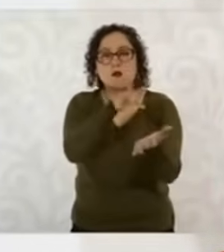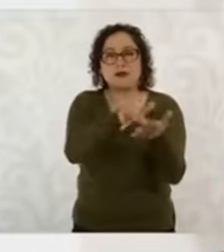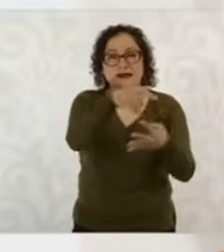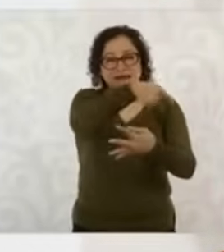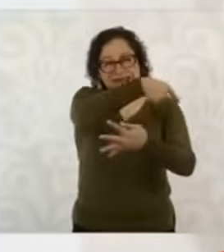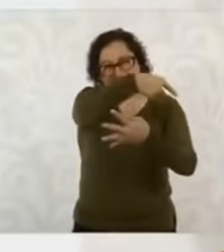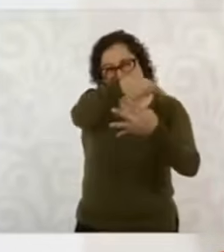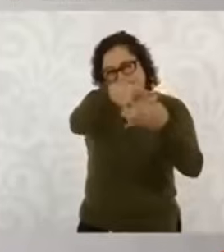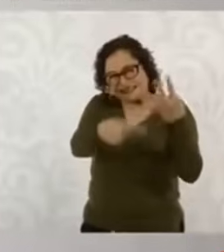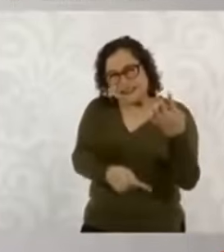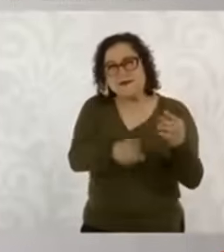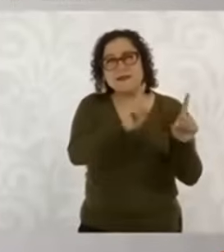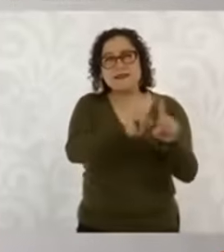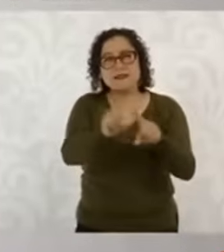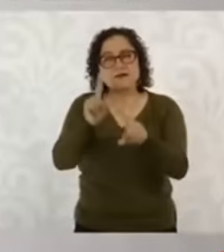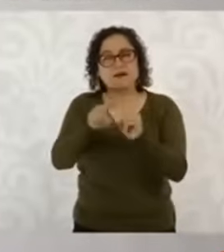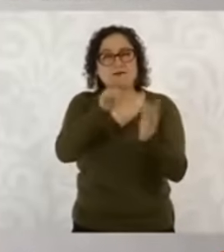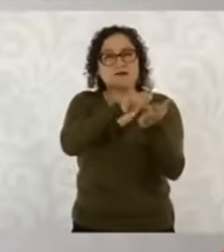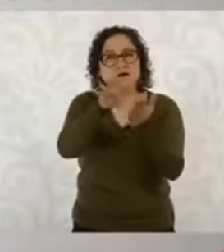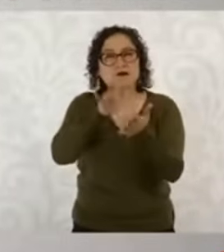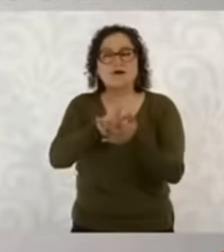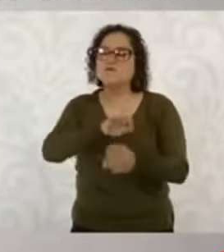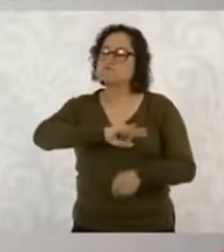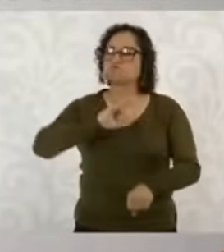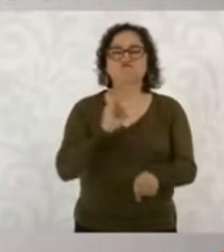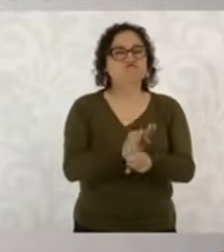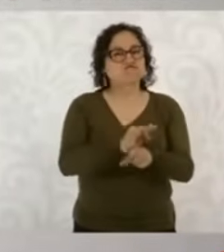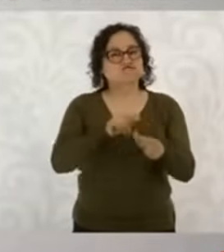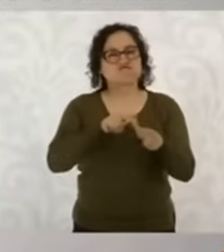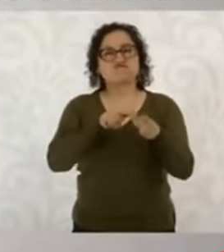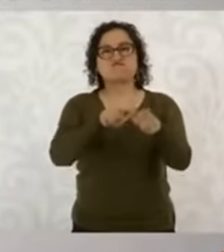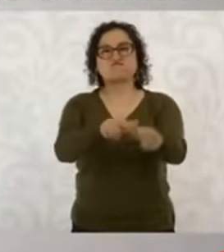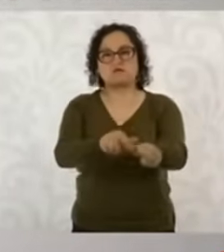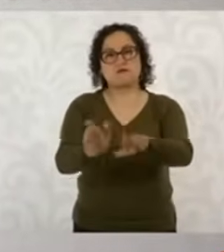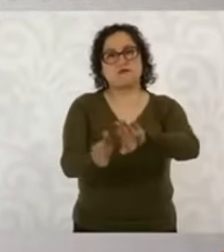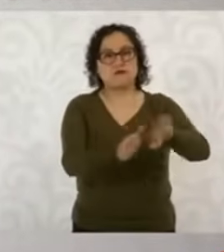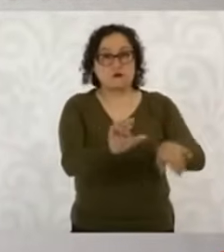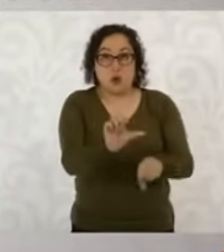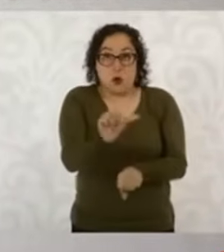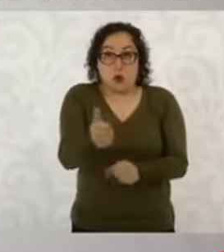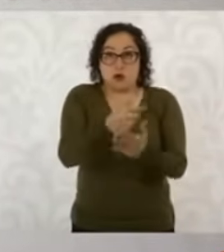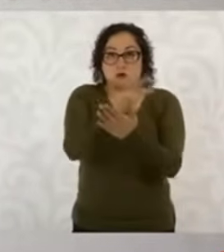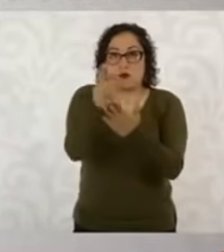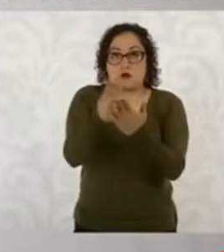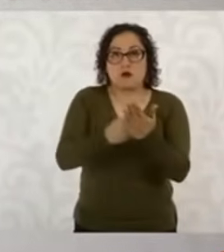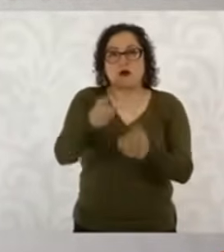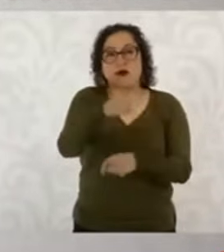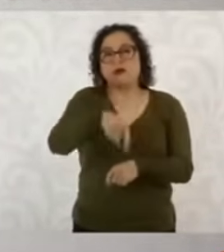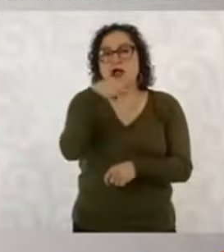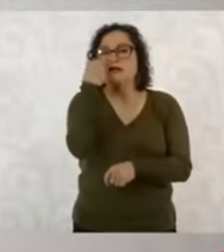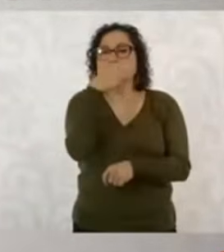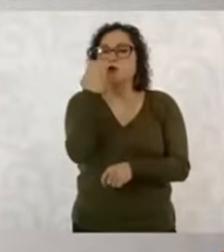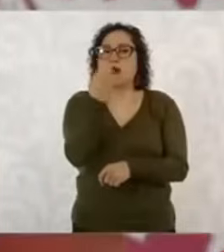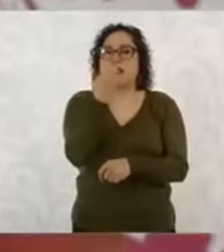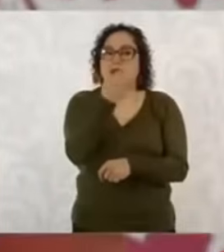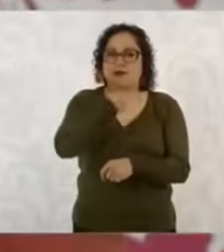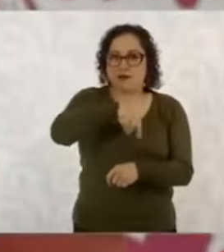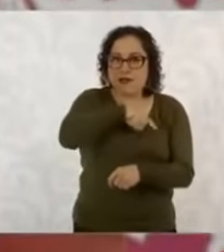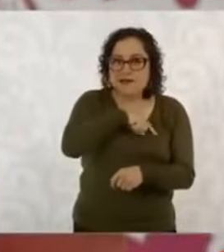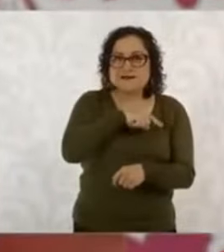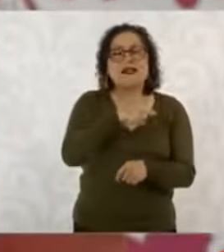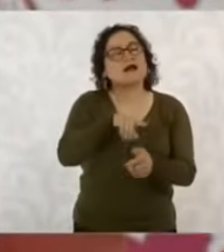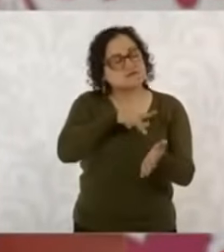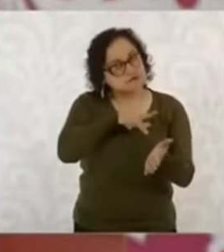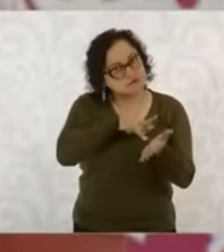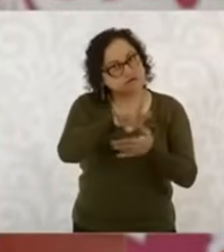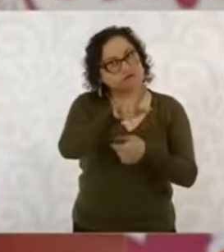garantizados. Además de los constitucionales, la escuela es nuestra, la clínica es nuestra, todos están garantizados con su aumento